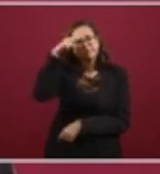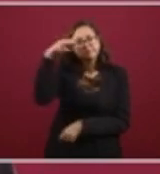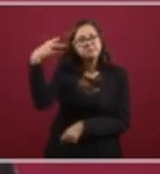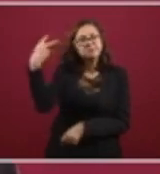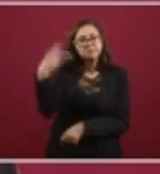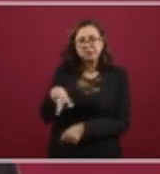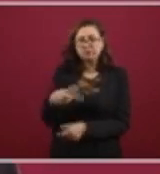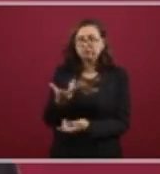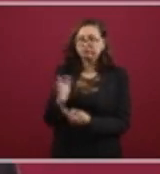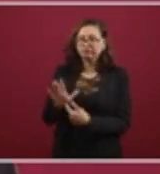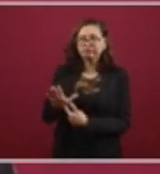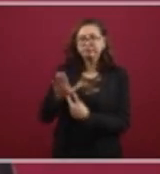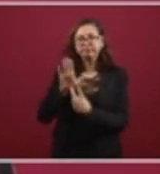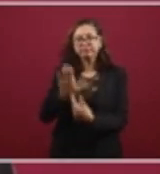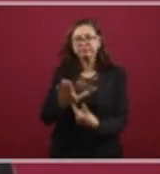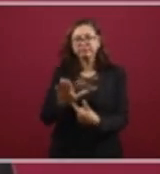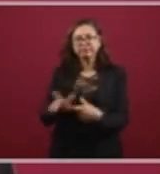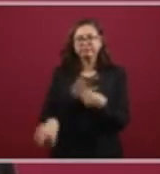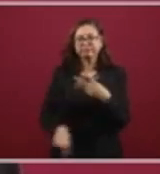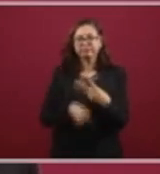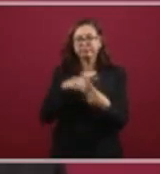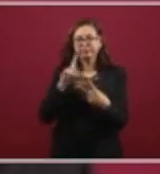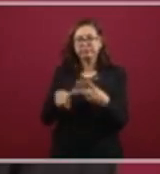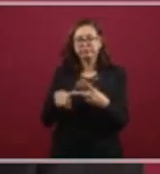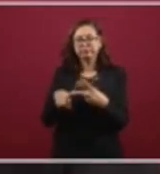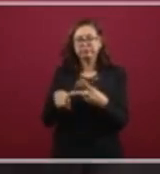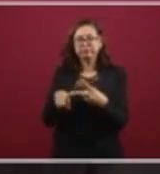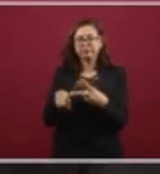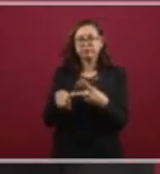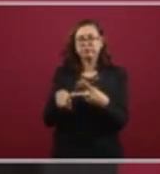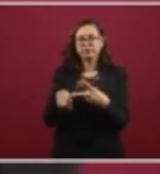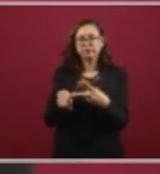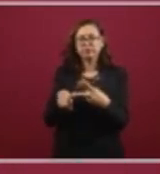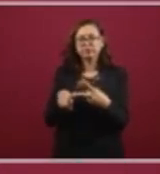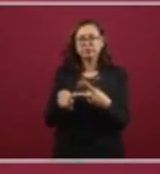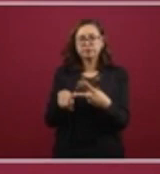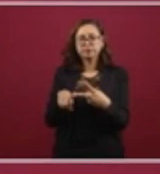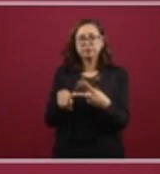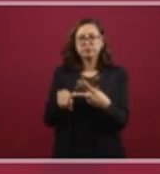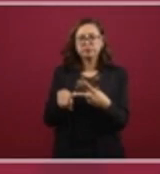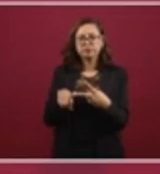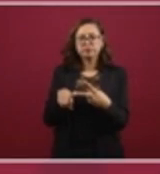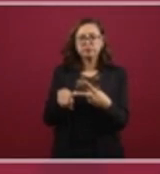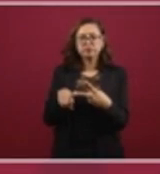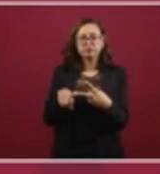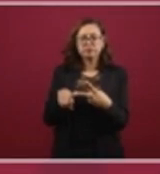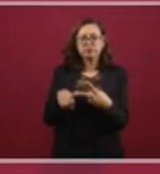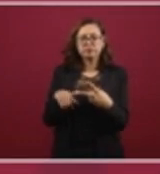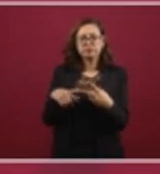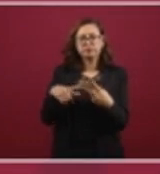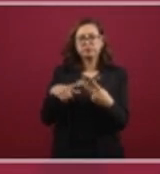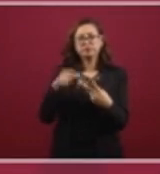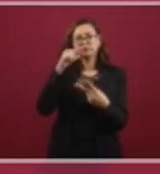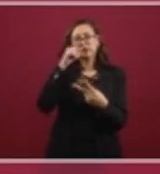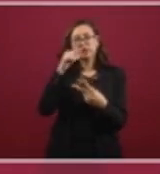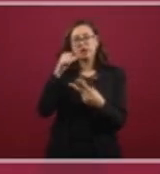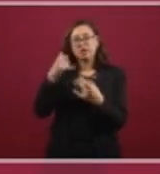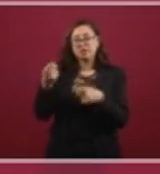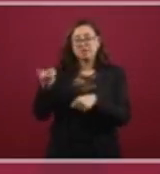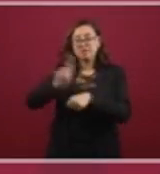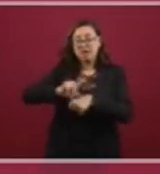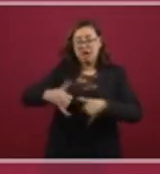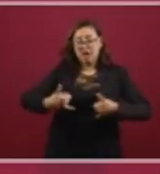mexicanos, lo relacionado con la celebración del Día de la